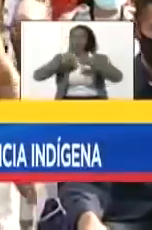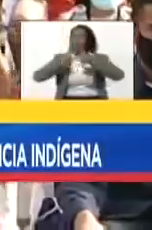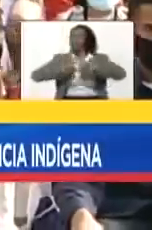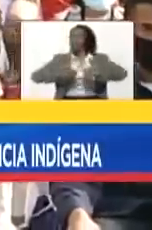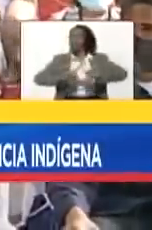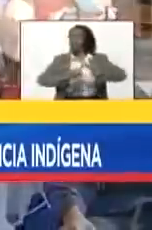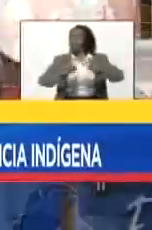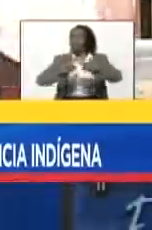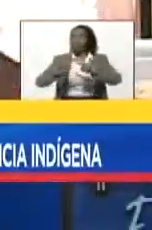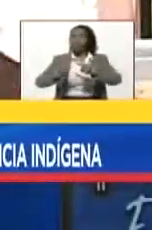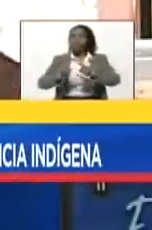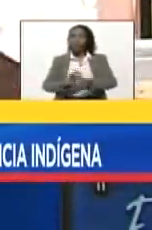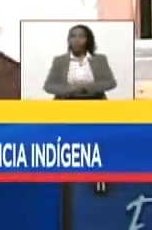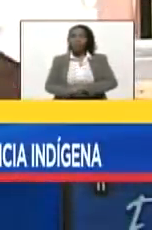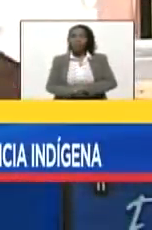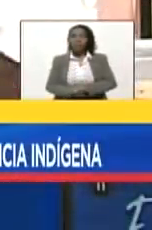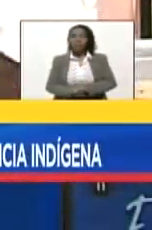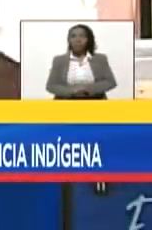Guayú,